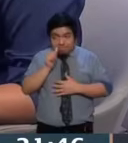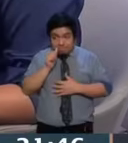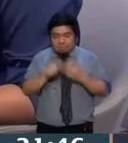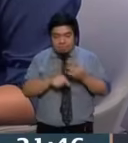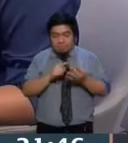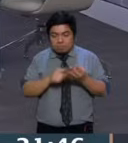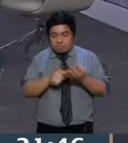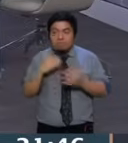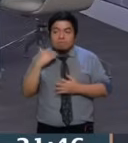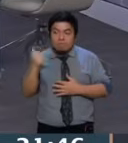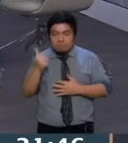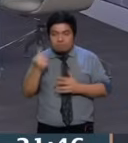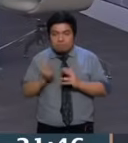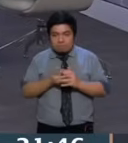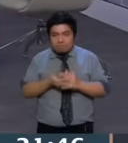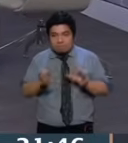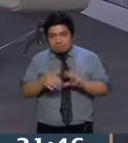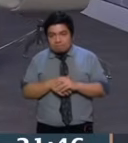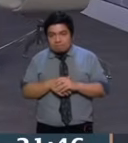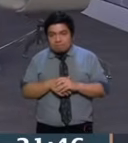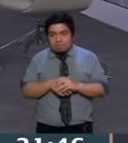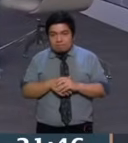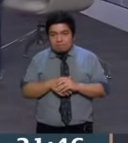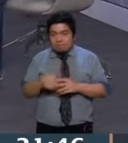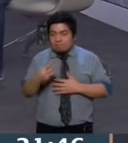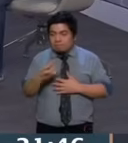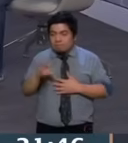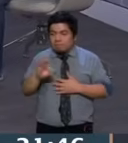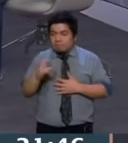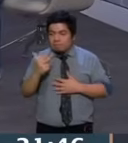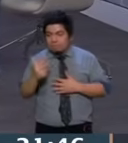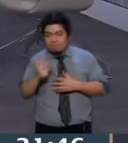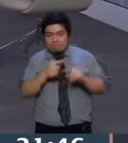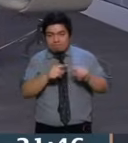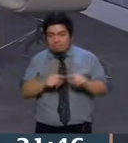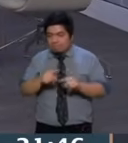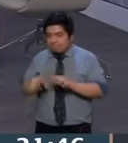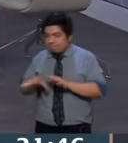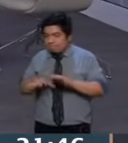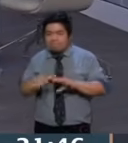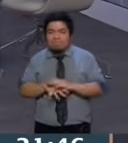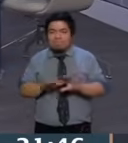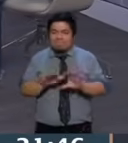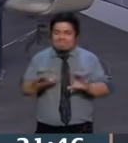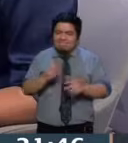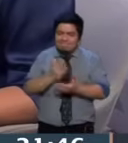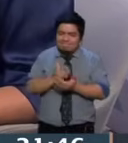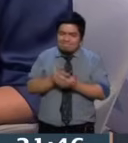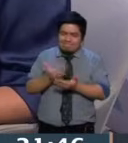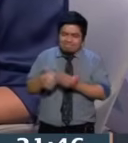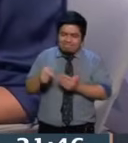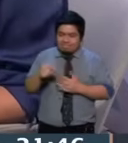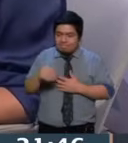en los de delitos de palomitas. alto impacto. Agüita. 348 delitos de alto impacto por cada Mira, te 100,000 voy a decir, habitantes. apenas- Tienes que apenas medir por Martí